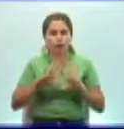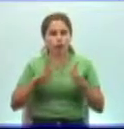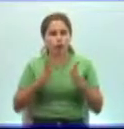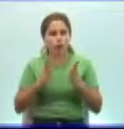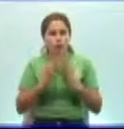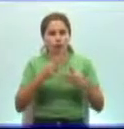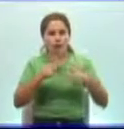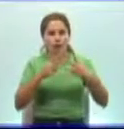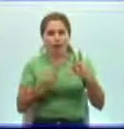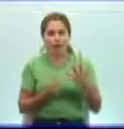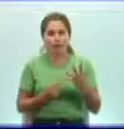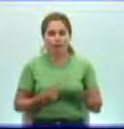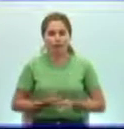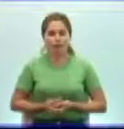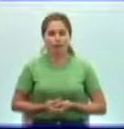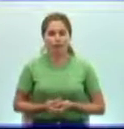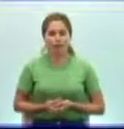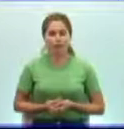estos elementos.